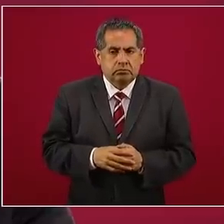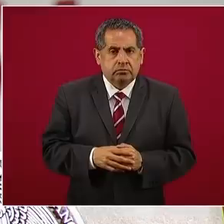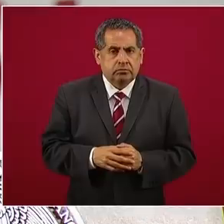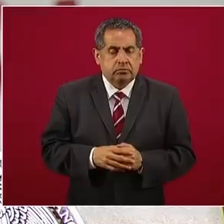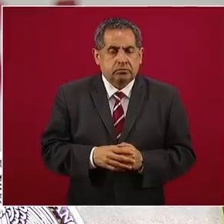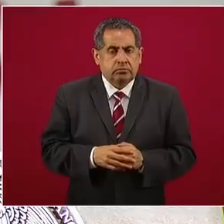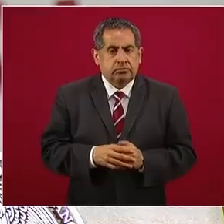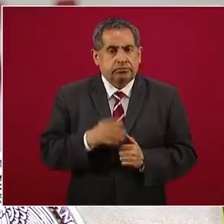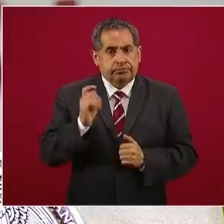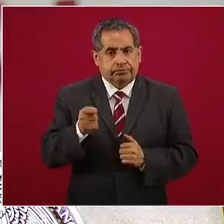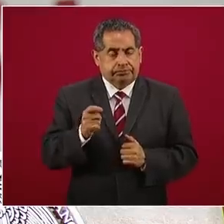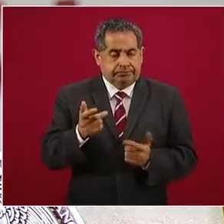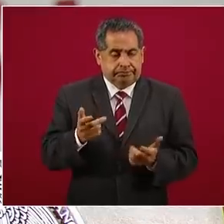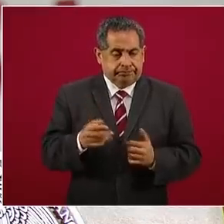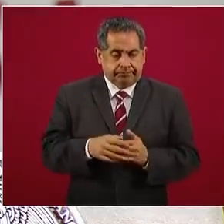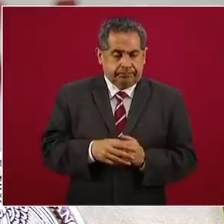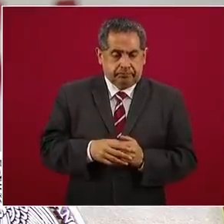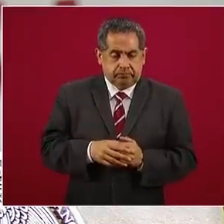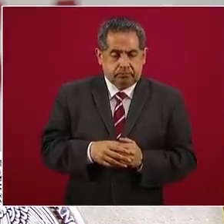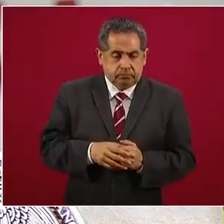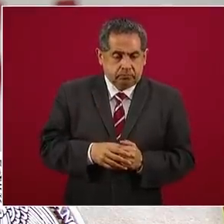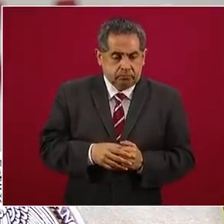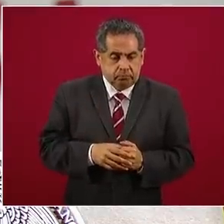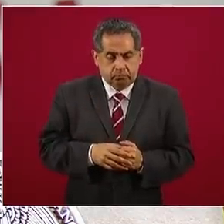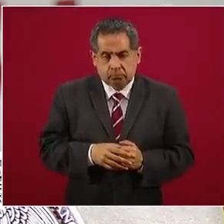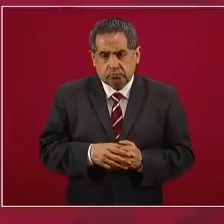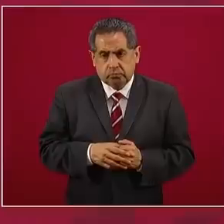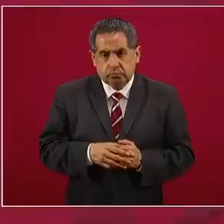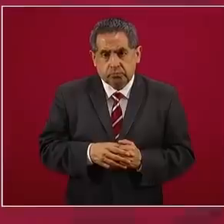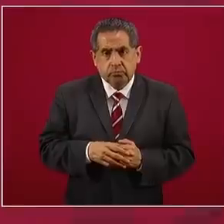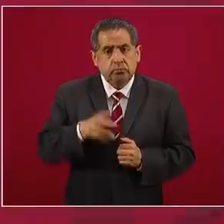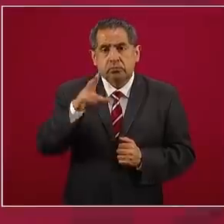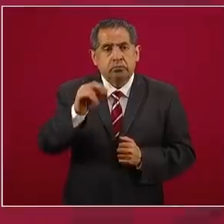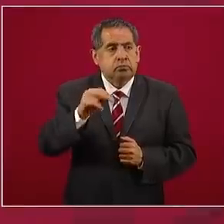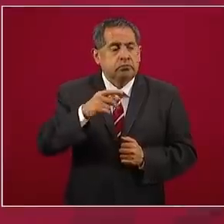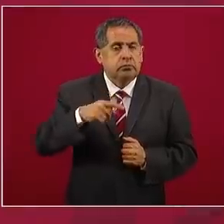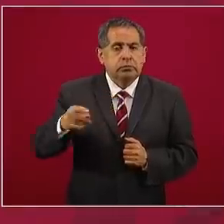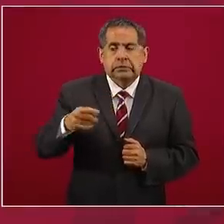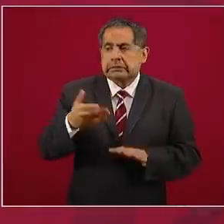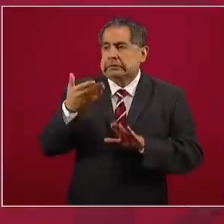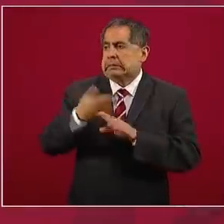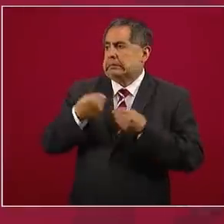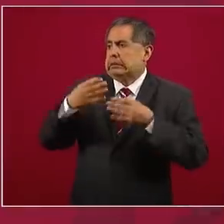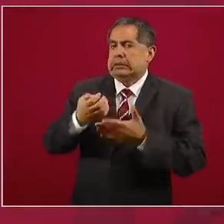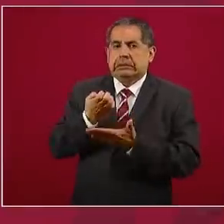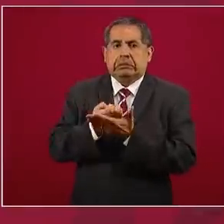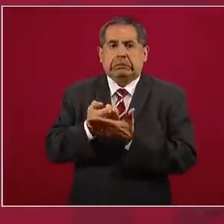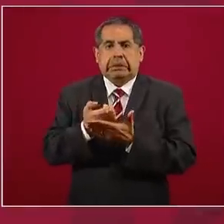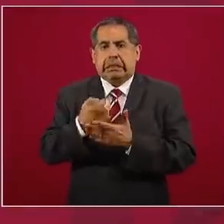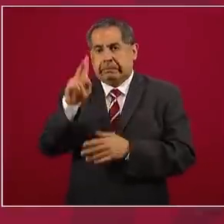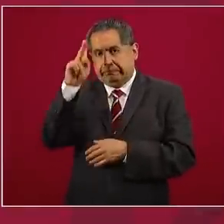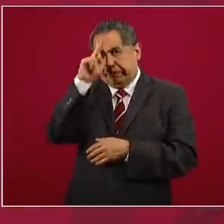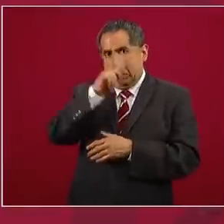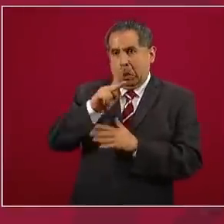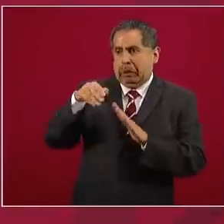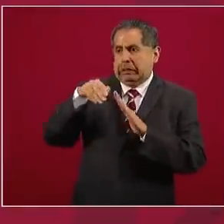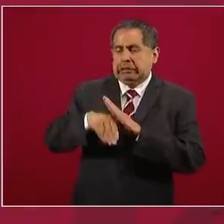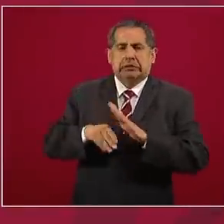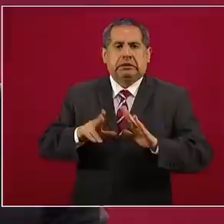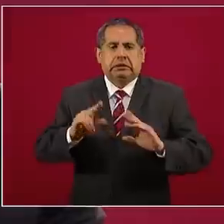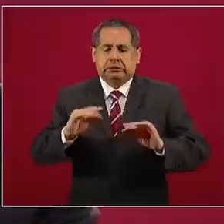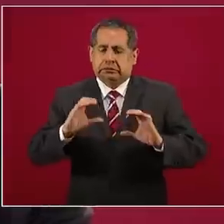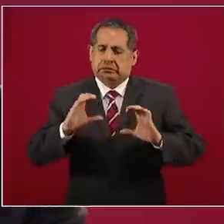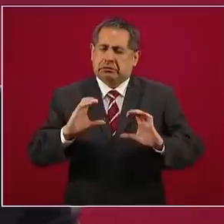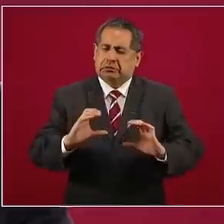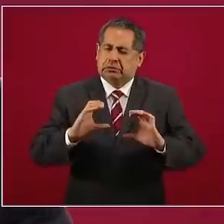que no se nos afectara tanto la economía, que no se